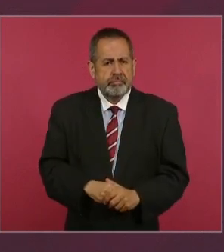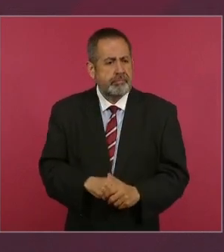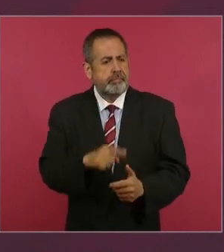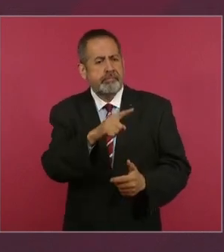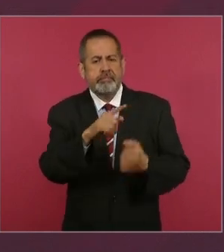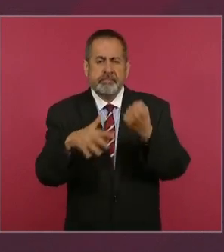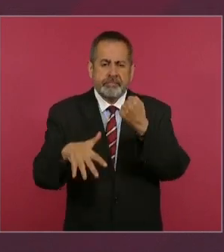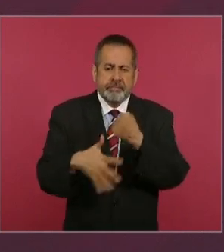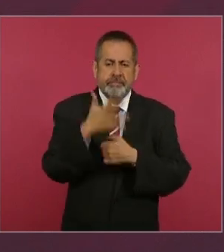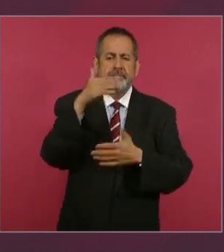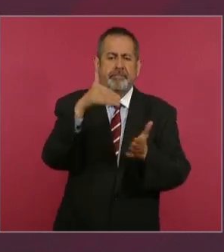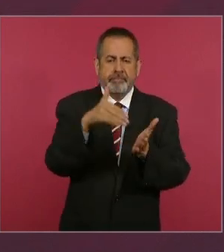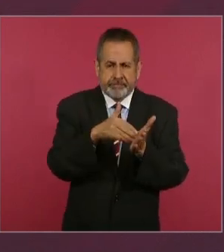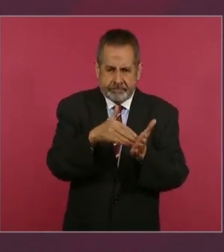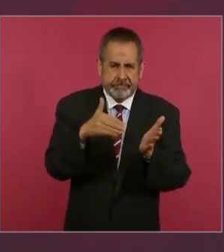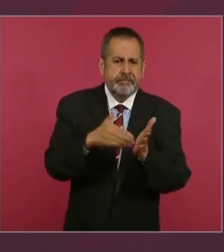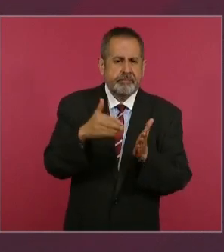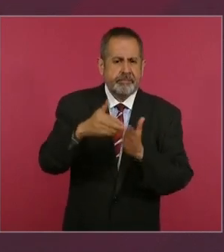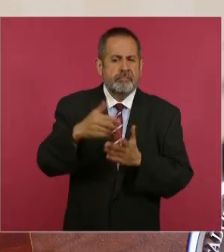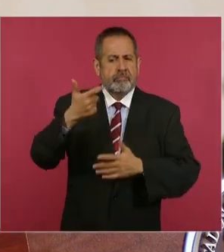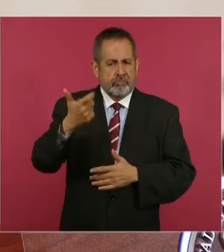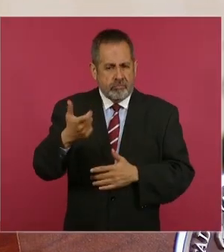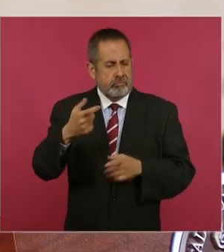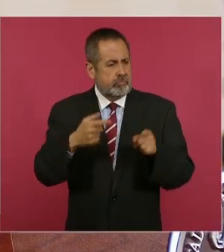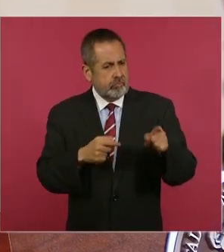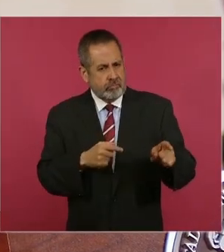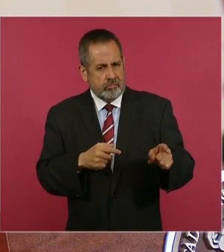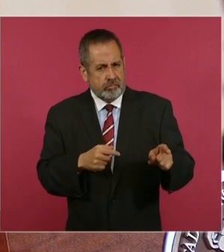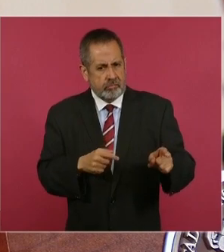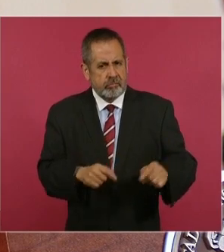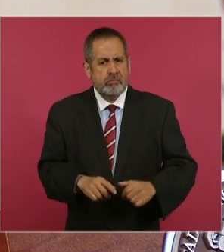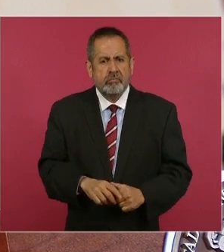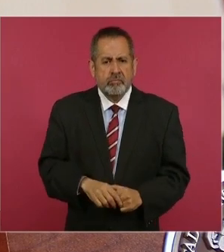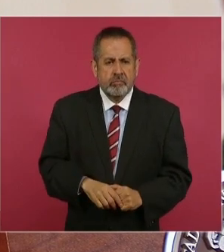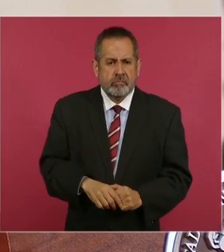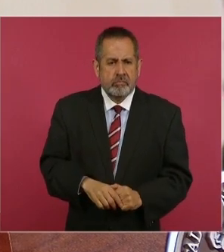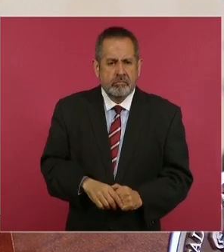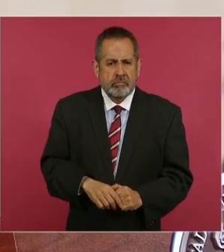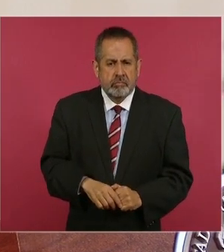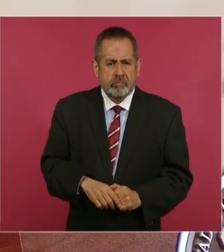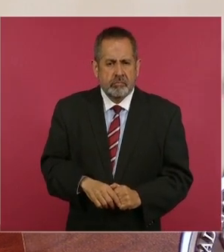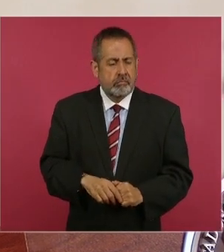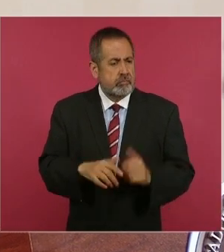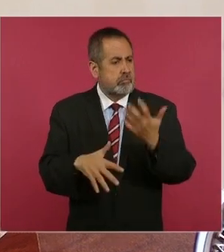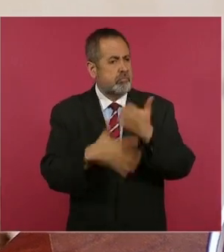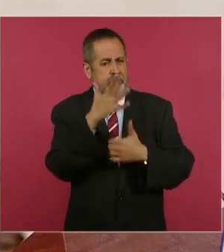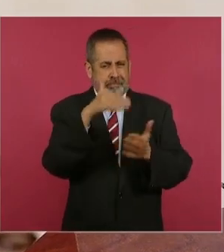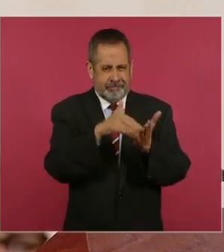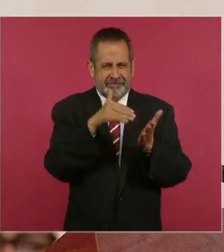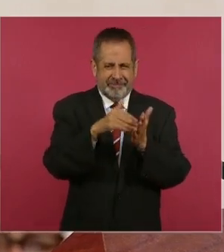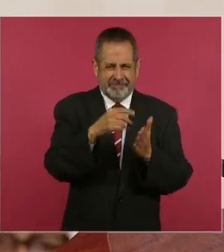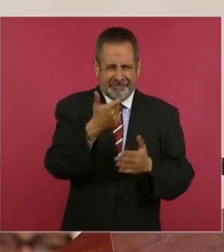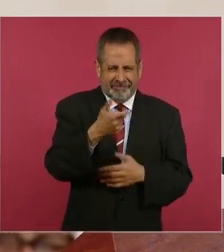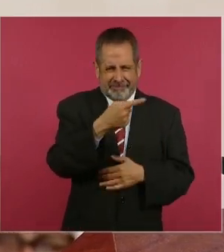15000 millones de pesos del fidecomiso